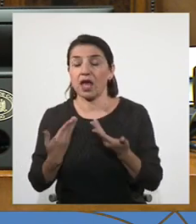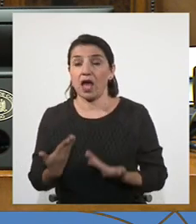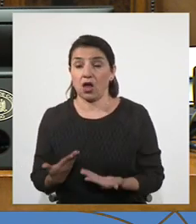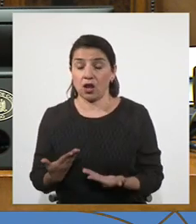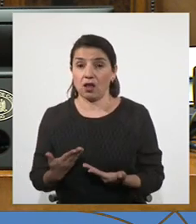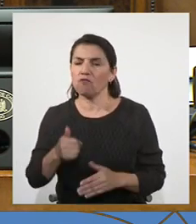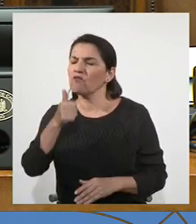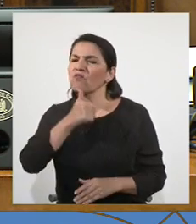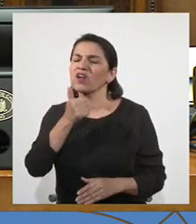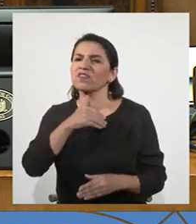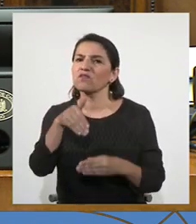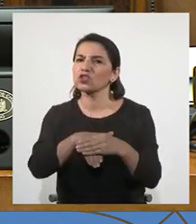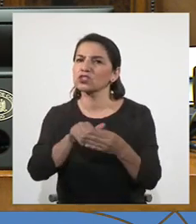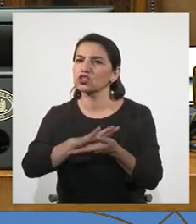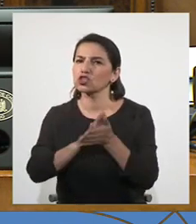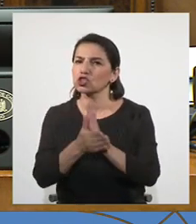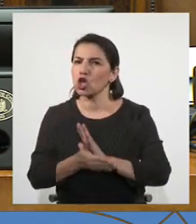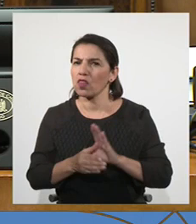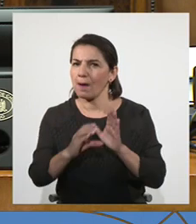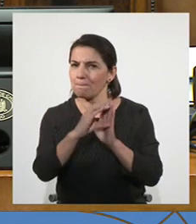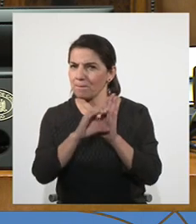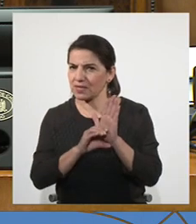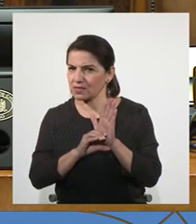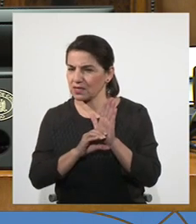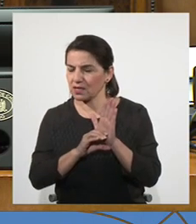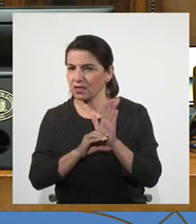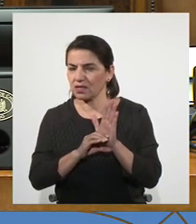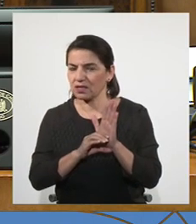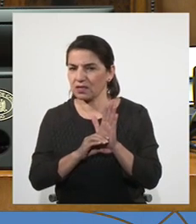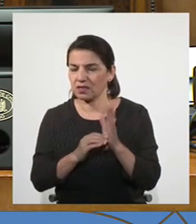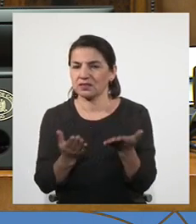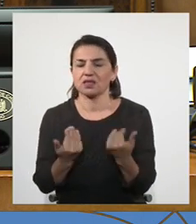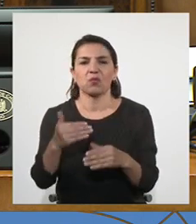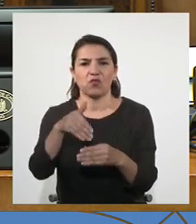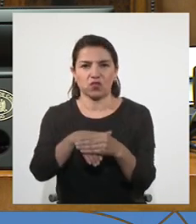partida completa? Hay que votar la partida.